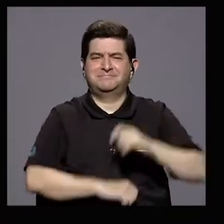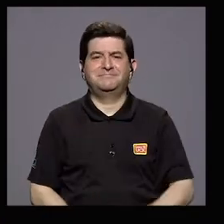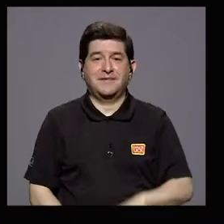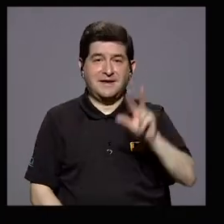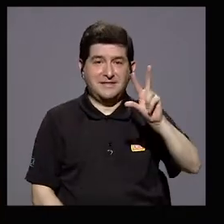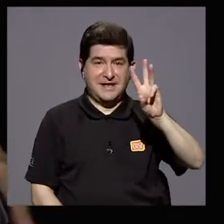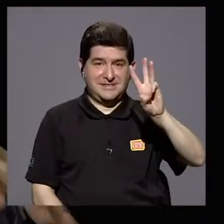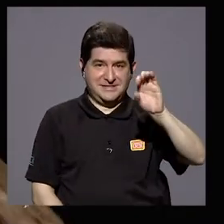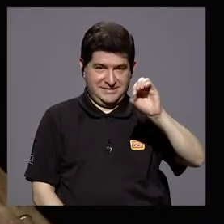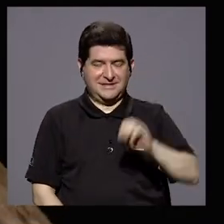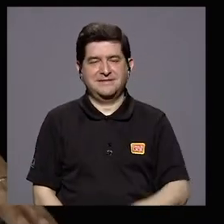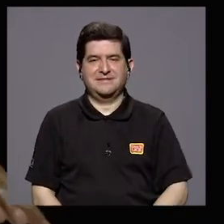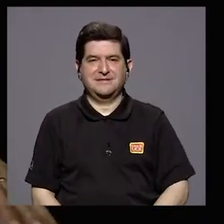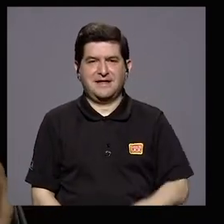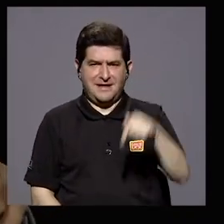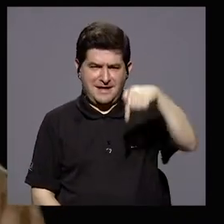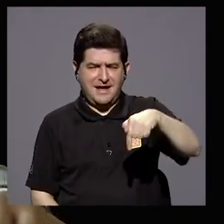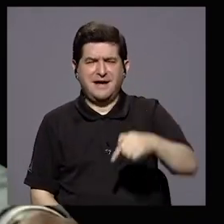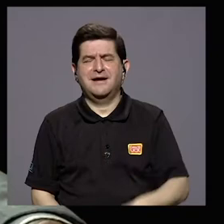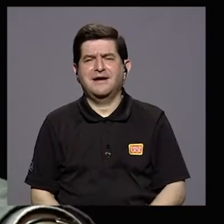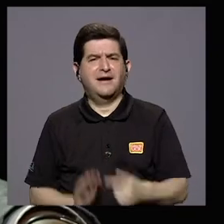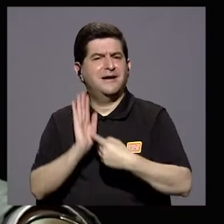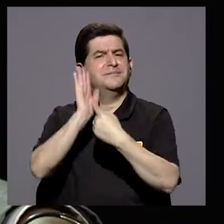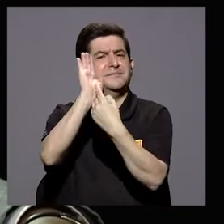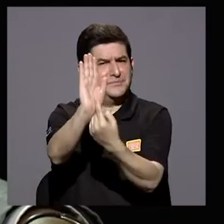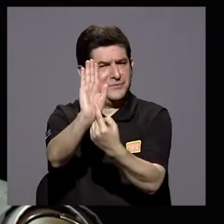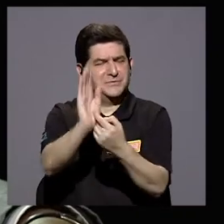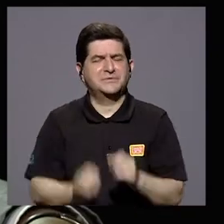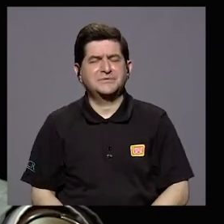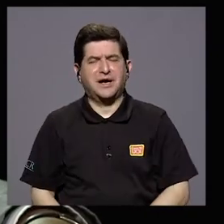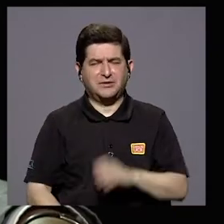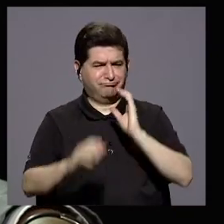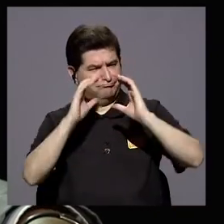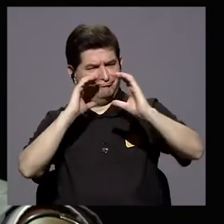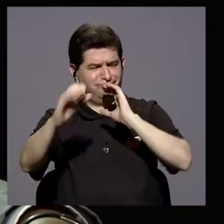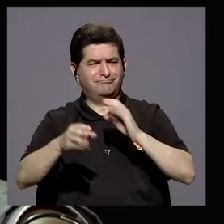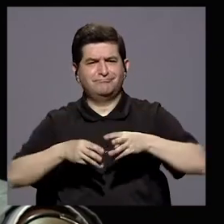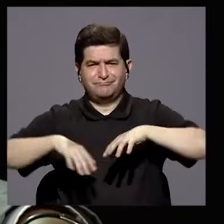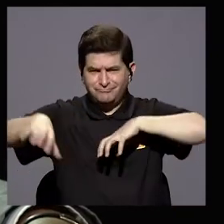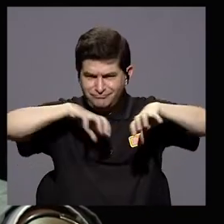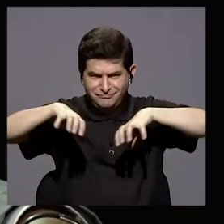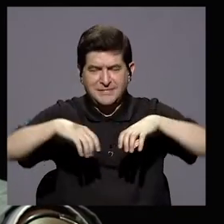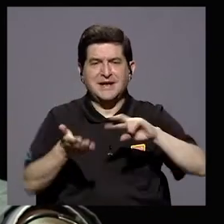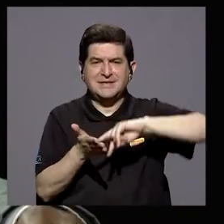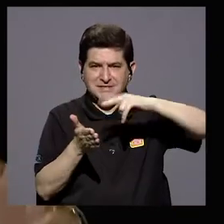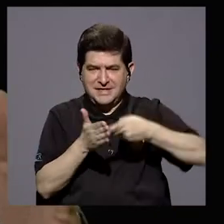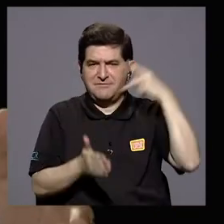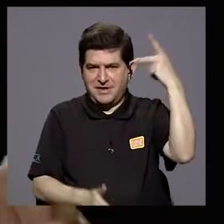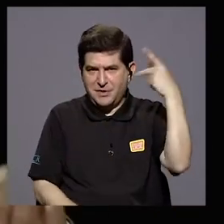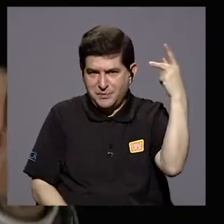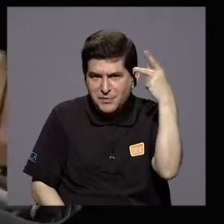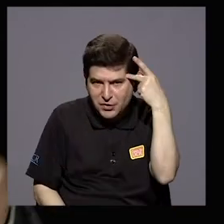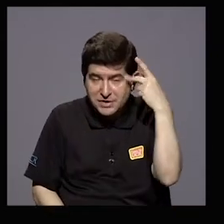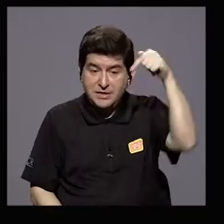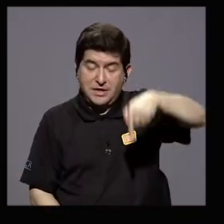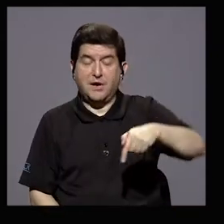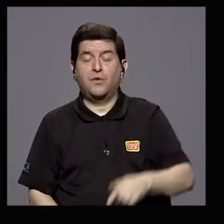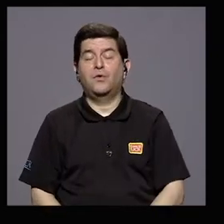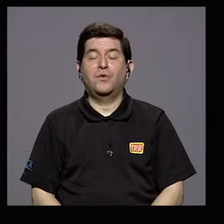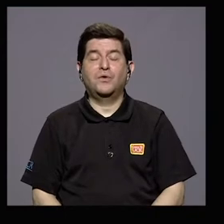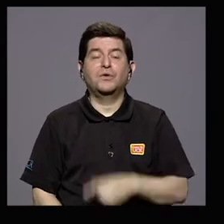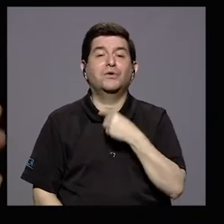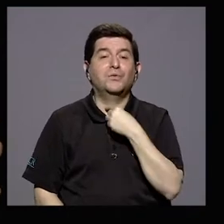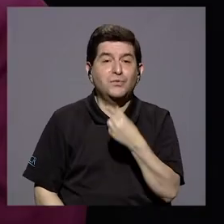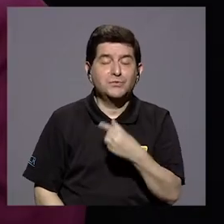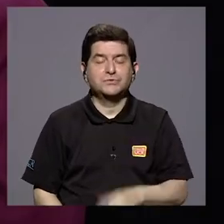360. Una mesa que le presenta a usted una conversación dinámica sobre lo que significa la política. Y hoy tengo el gusto de conversar con